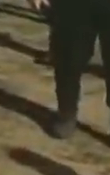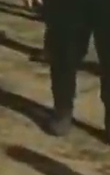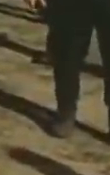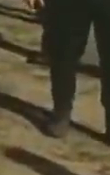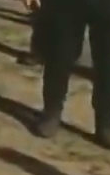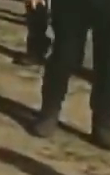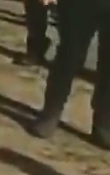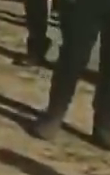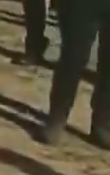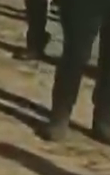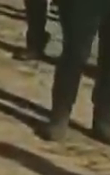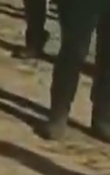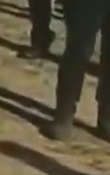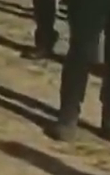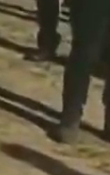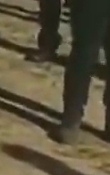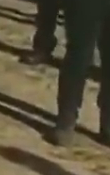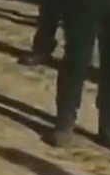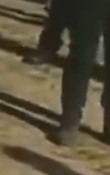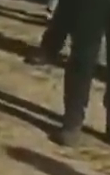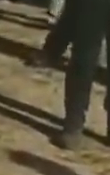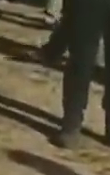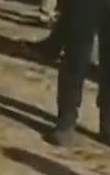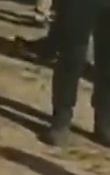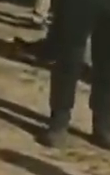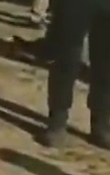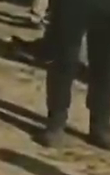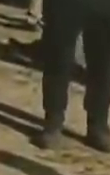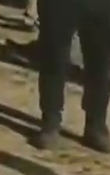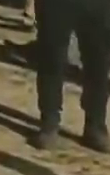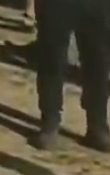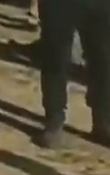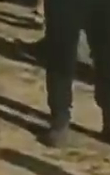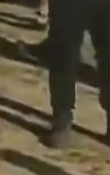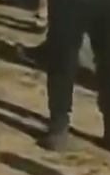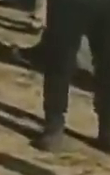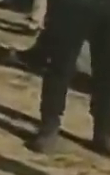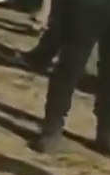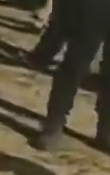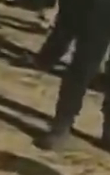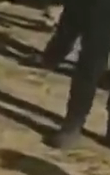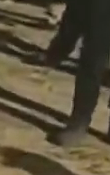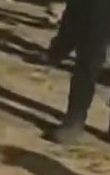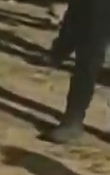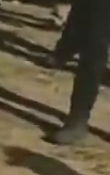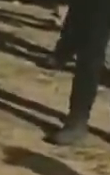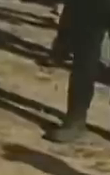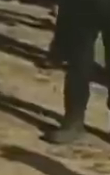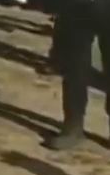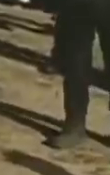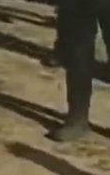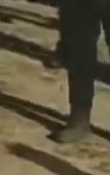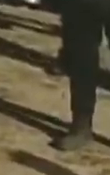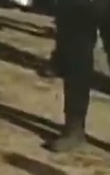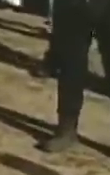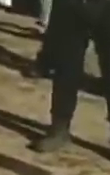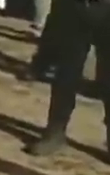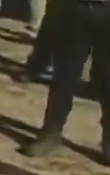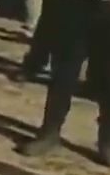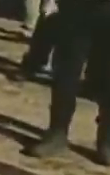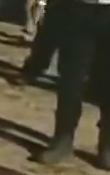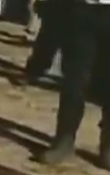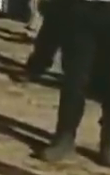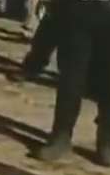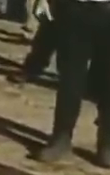al Parque Bolívar en el estado Miranda, a esta feria caprina ovina, mejor conocido como chivos, cabras,